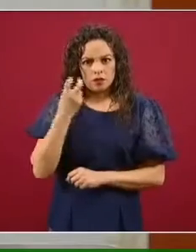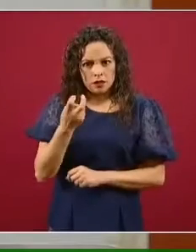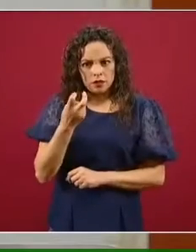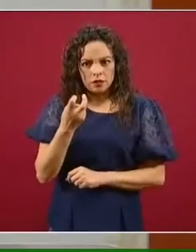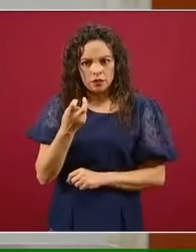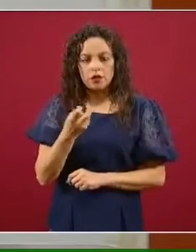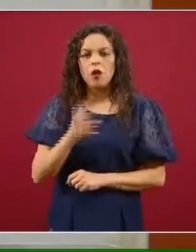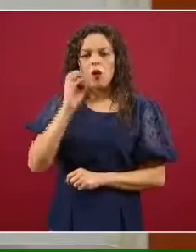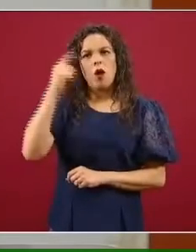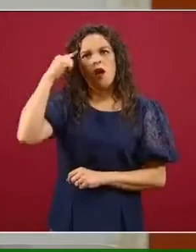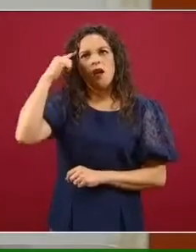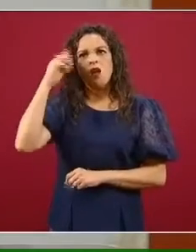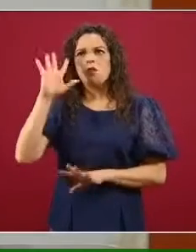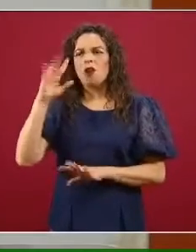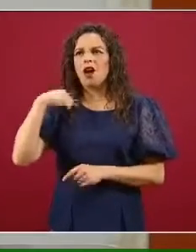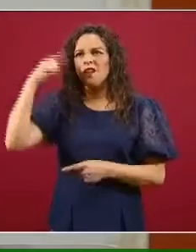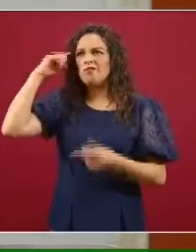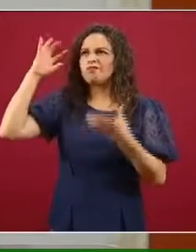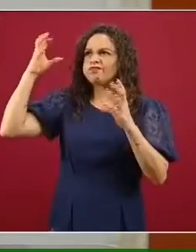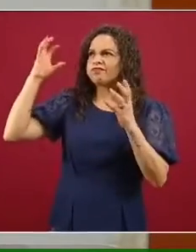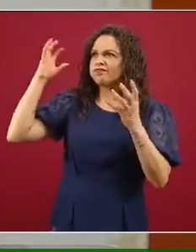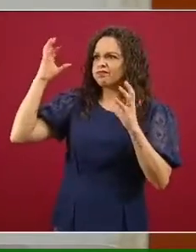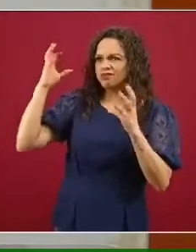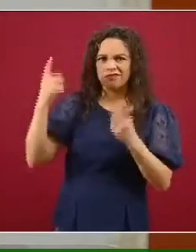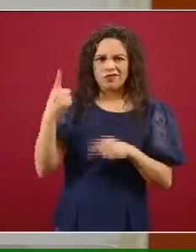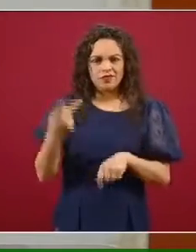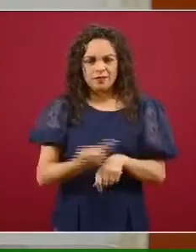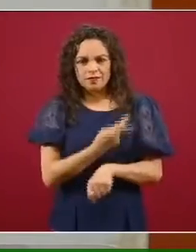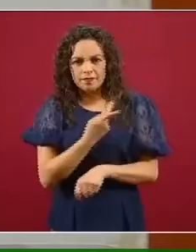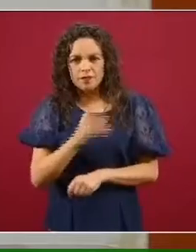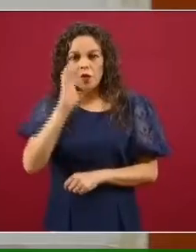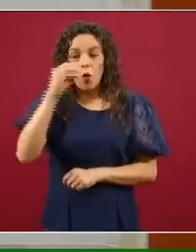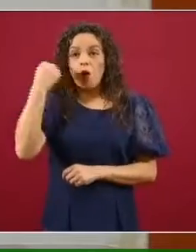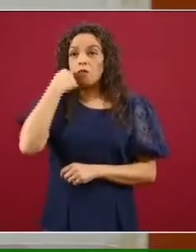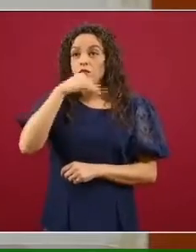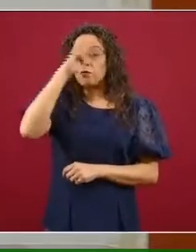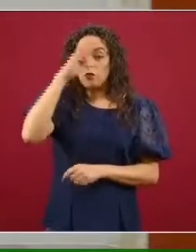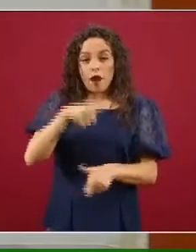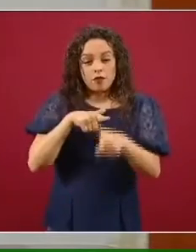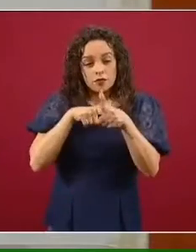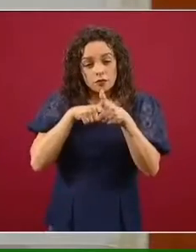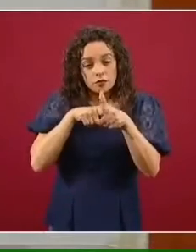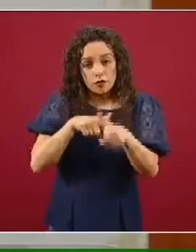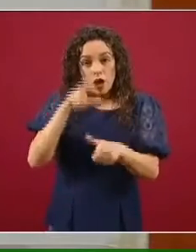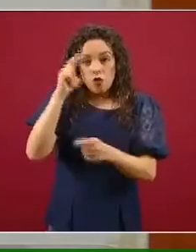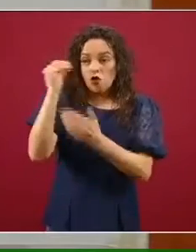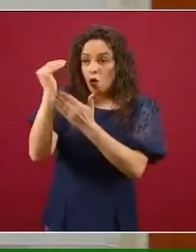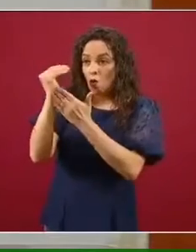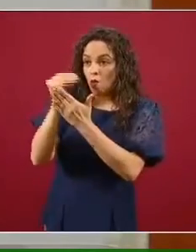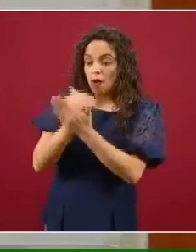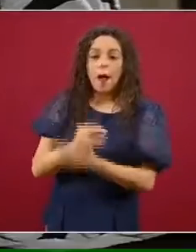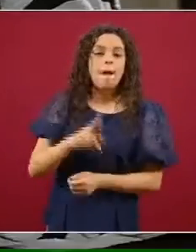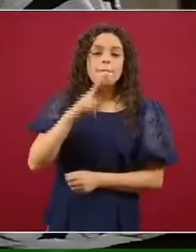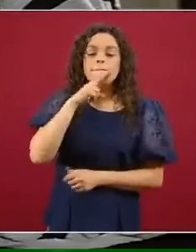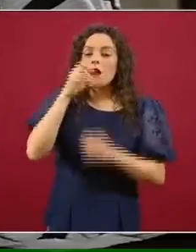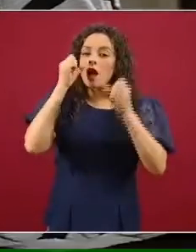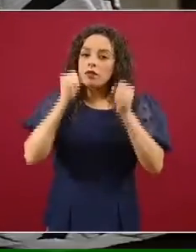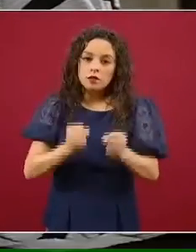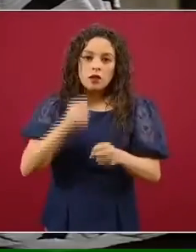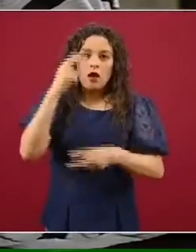estar desorientados o bien que no baje la fiebre, entonces es mejor que se revisen. ¿Por